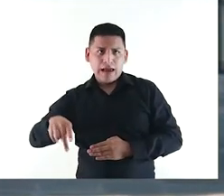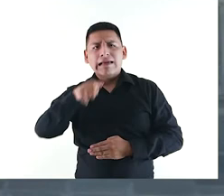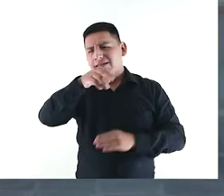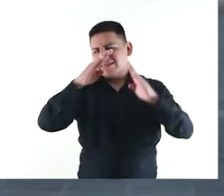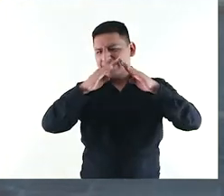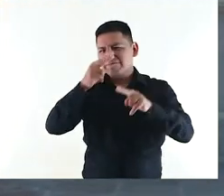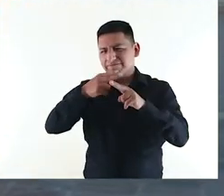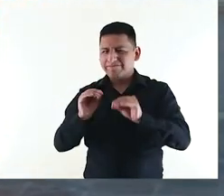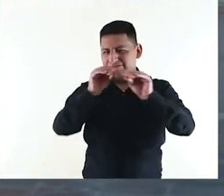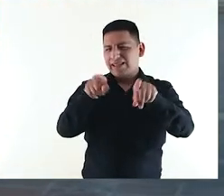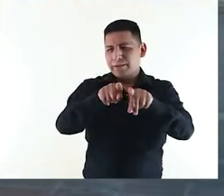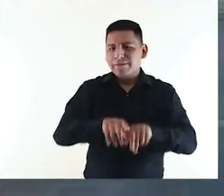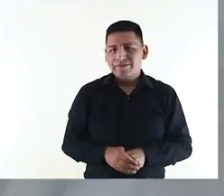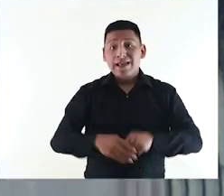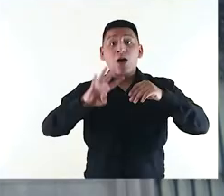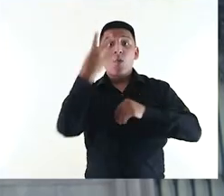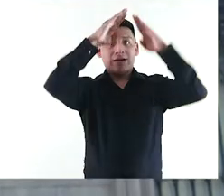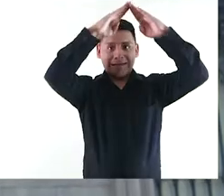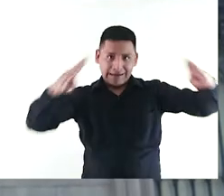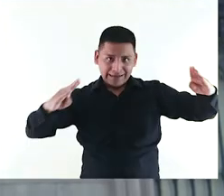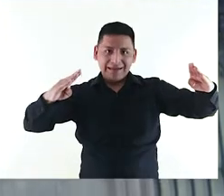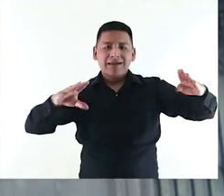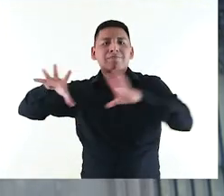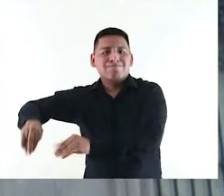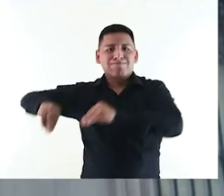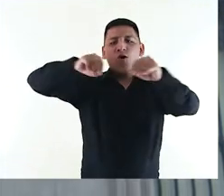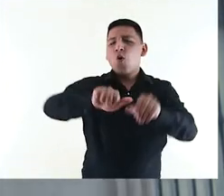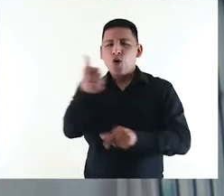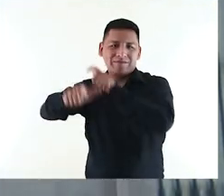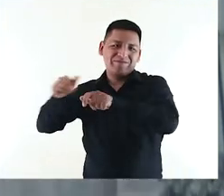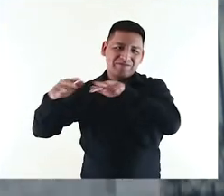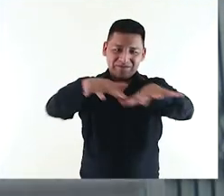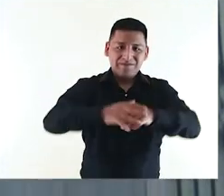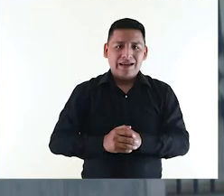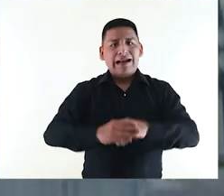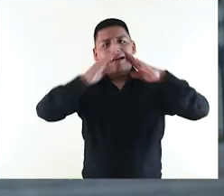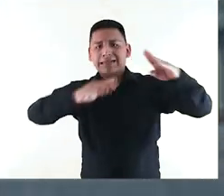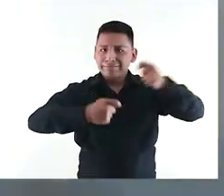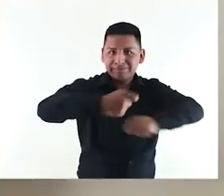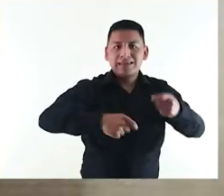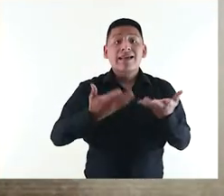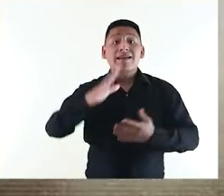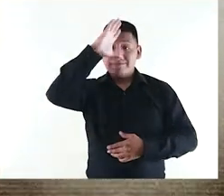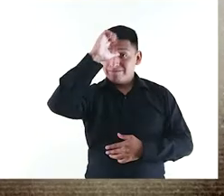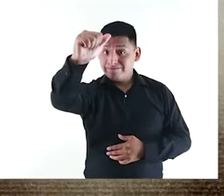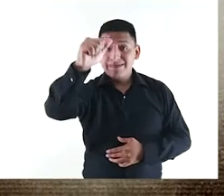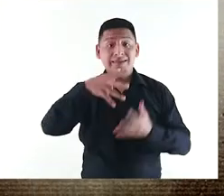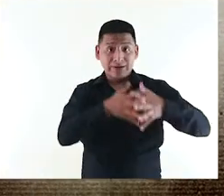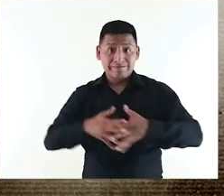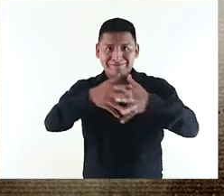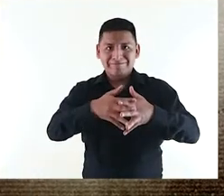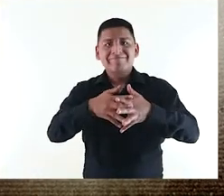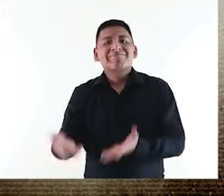Casa Belén, como también se le conoce, es la cuarta casa en este lugar al que se mudaron otras personalidades. Casas comerciales